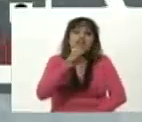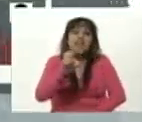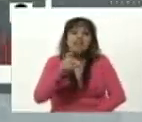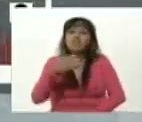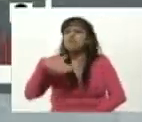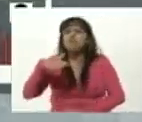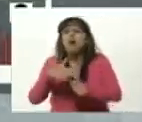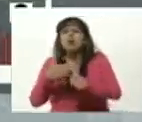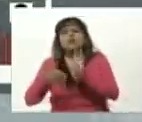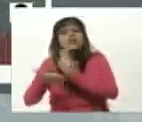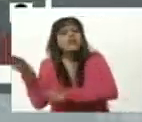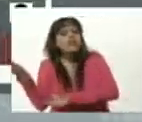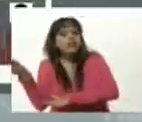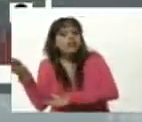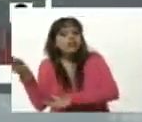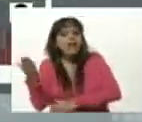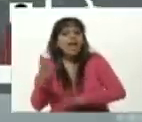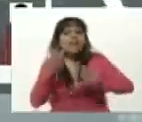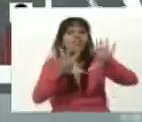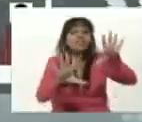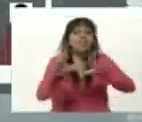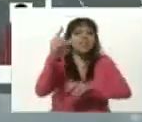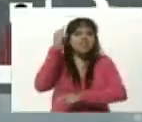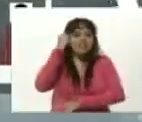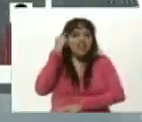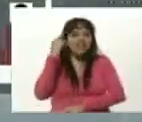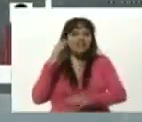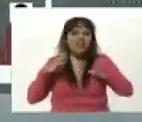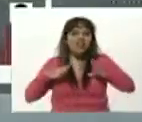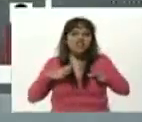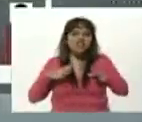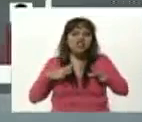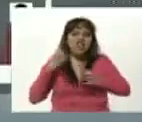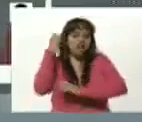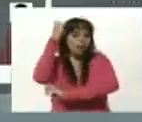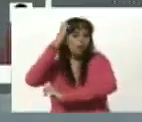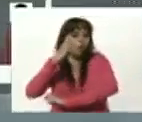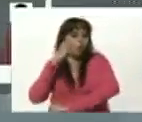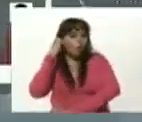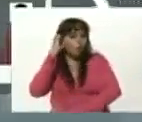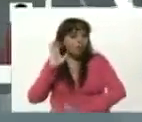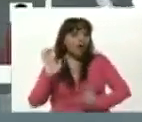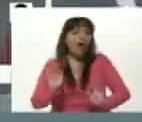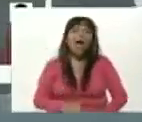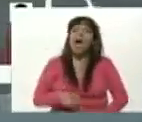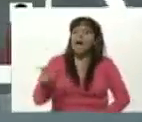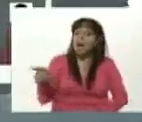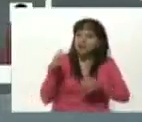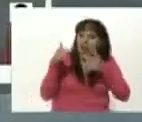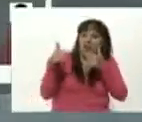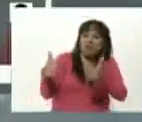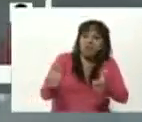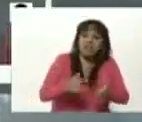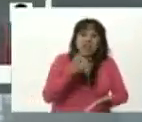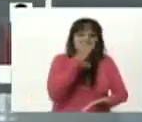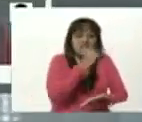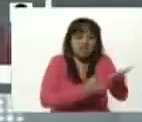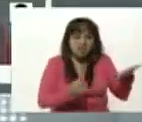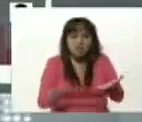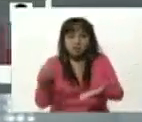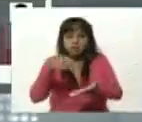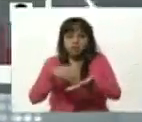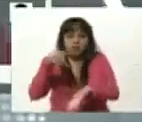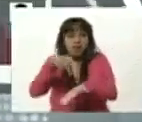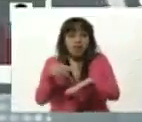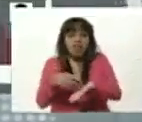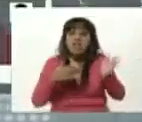papá? 10 días de vacaciones para Europa. ¡Qué chévere! Inscribió su candidatura a la reelección